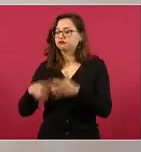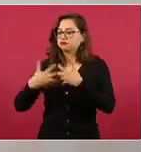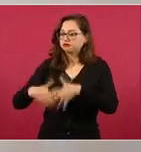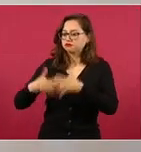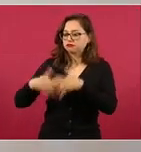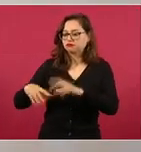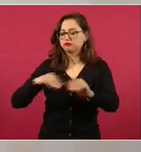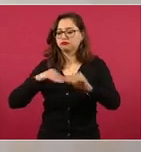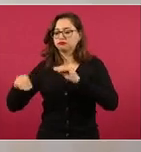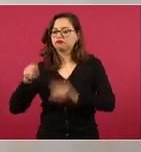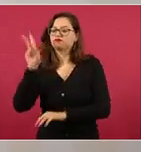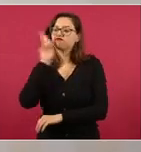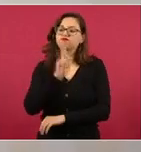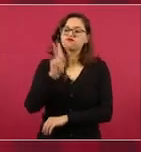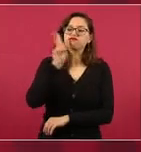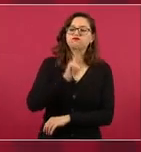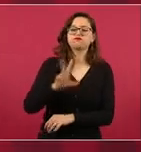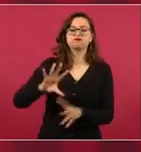alrededor de